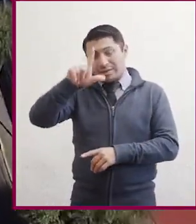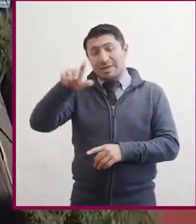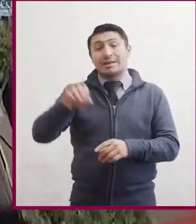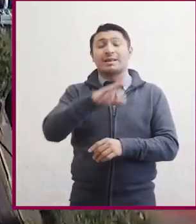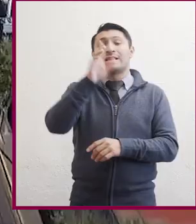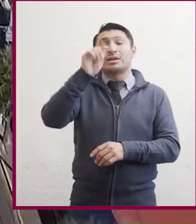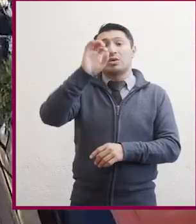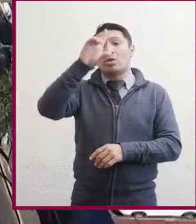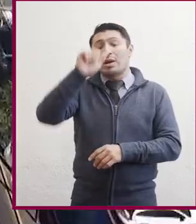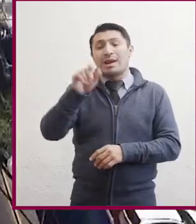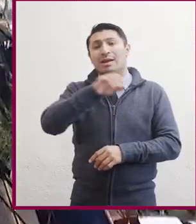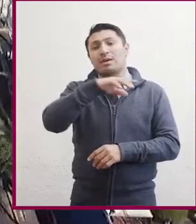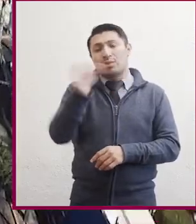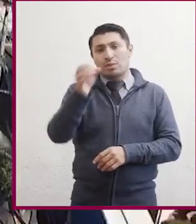Tola o Zacatenco.